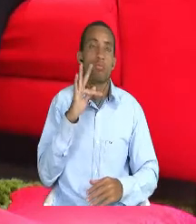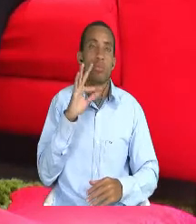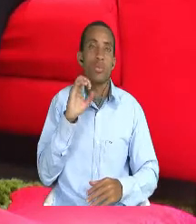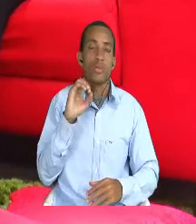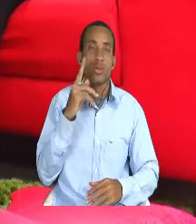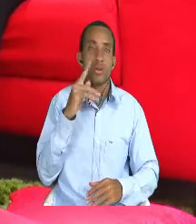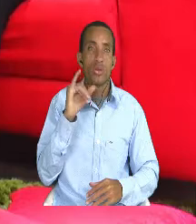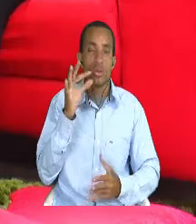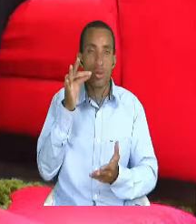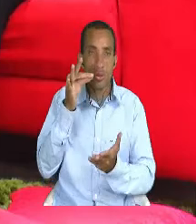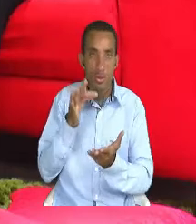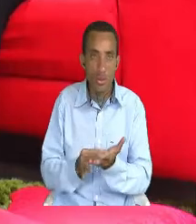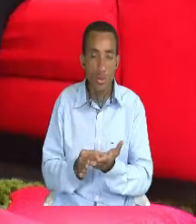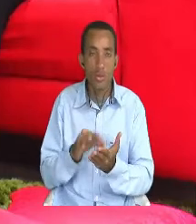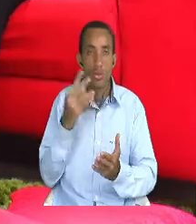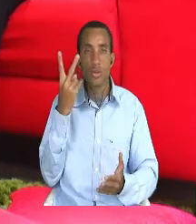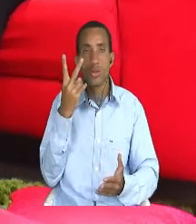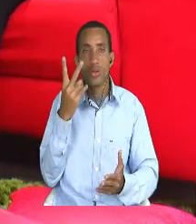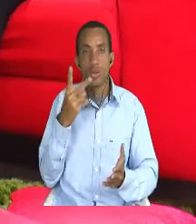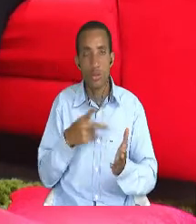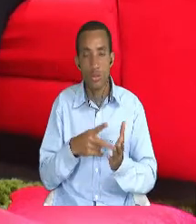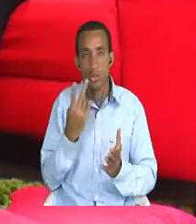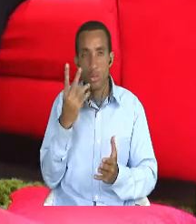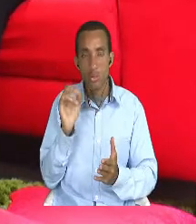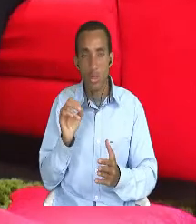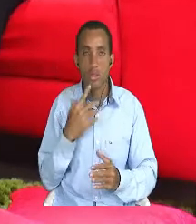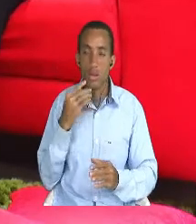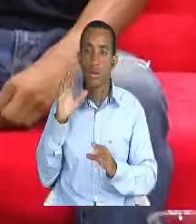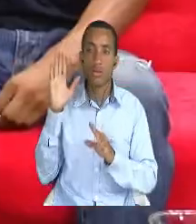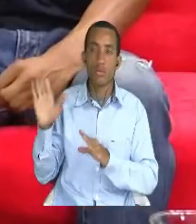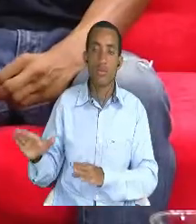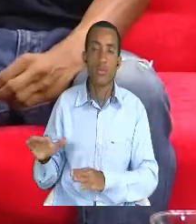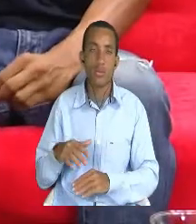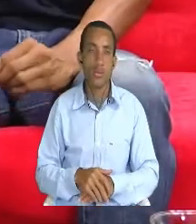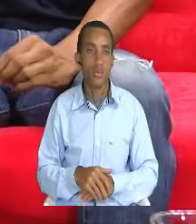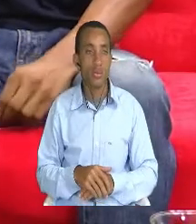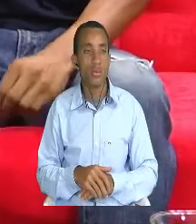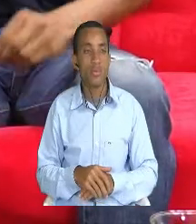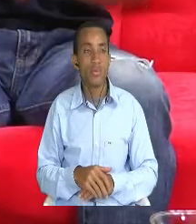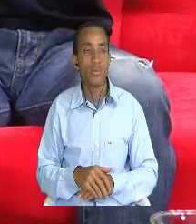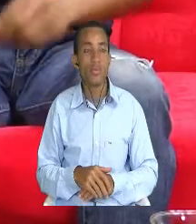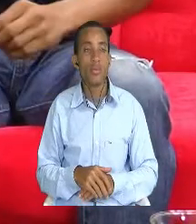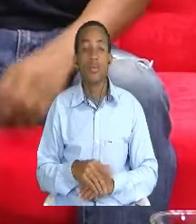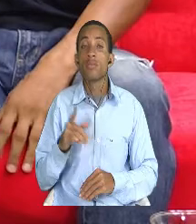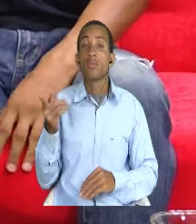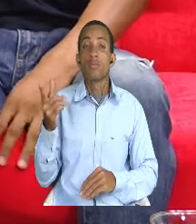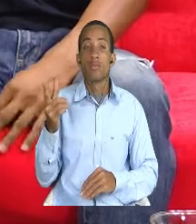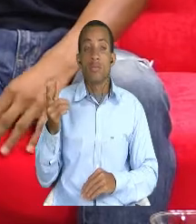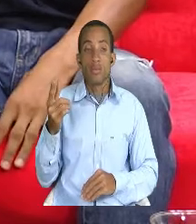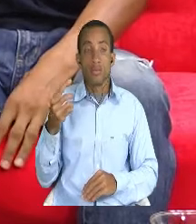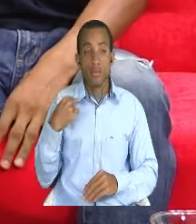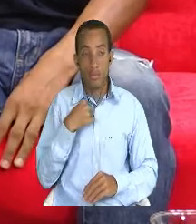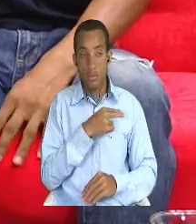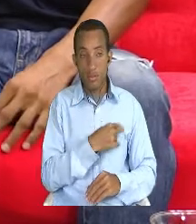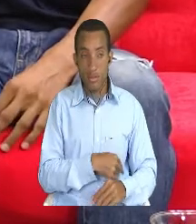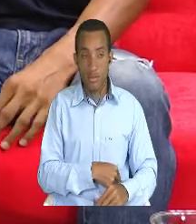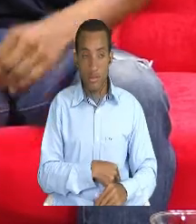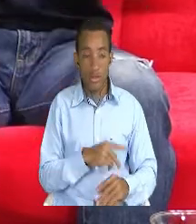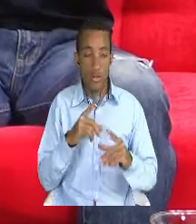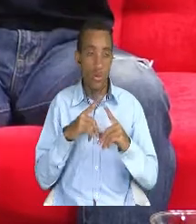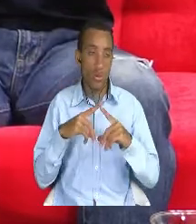para la próxima versión de los Juegos Olímpicos, tengamos un representante, porque nosotros queremos apuntarle a tener un representante en los futuros Juegos